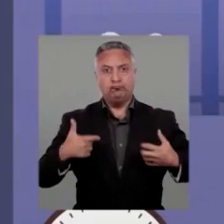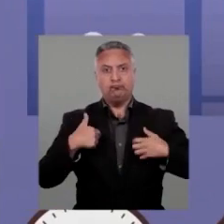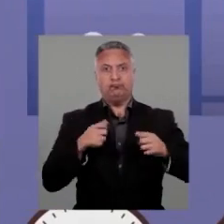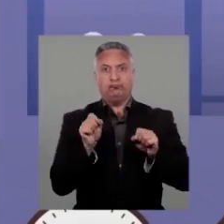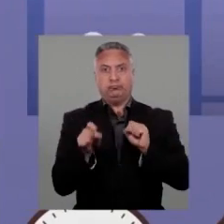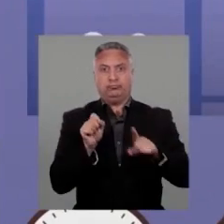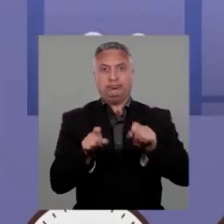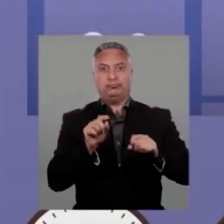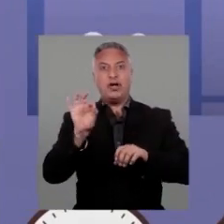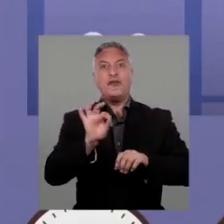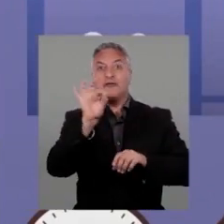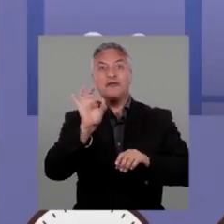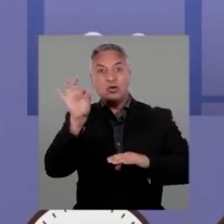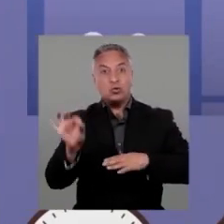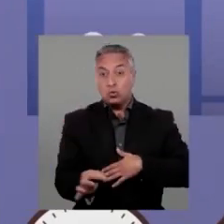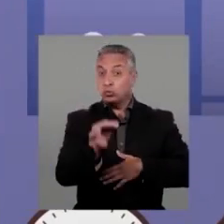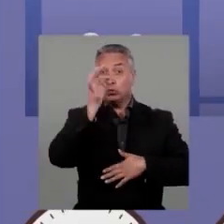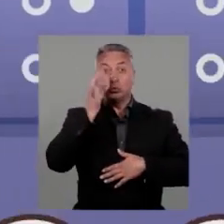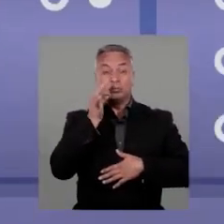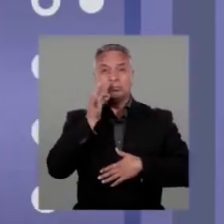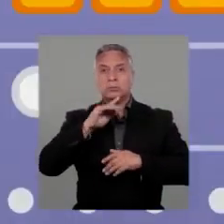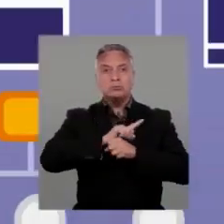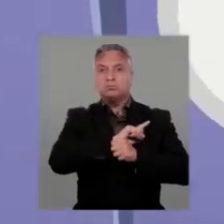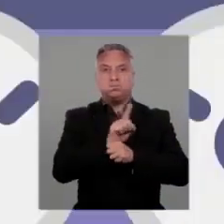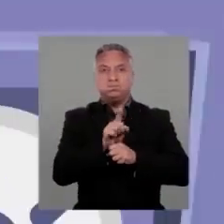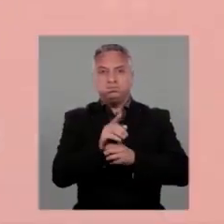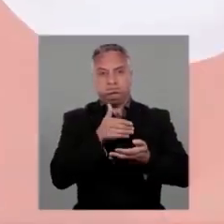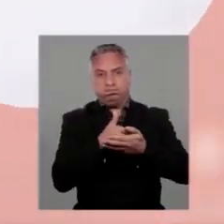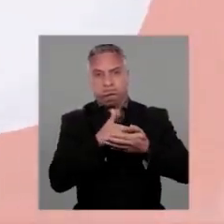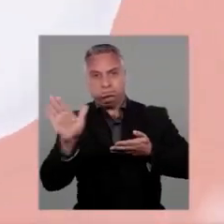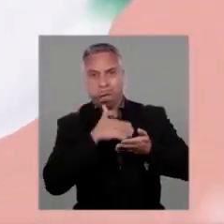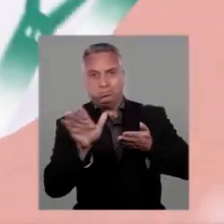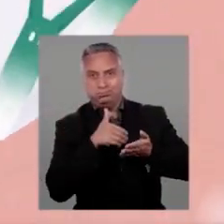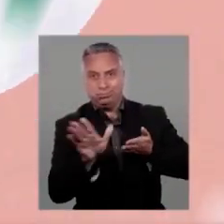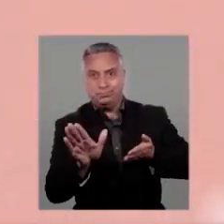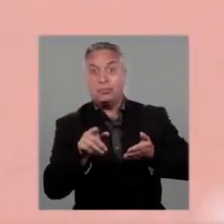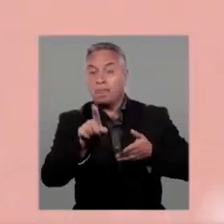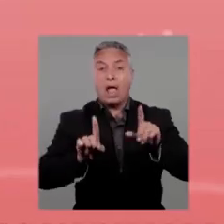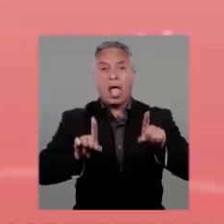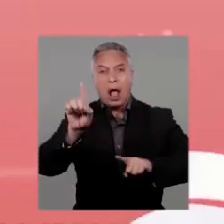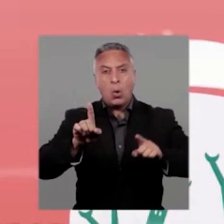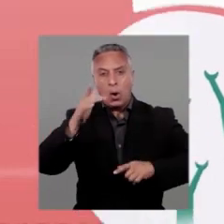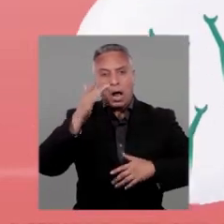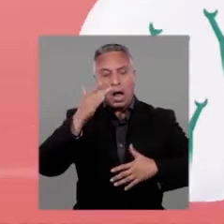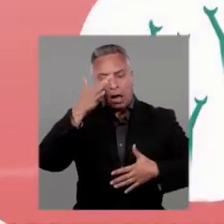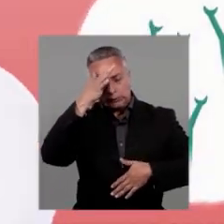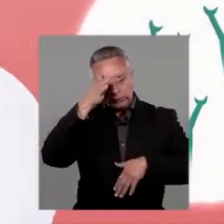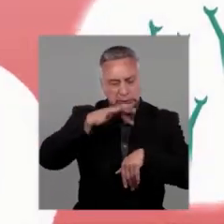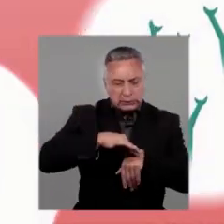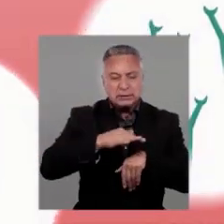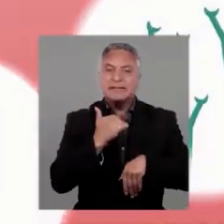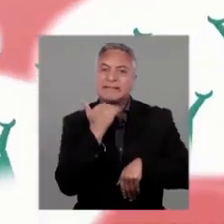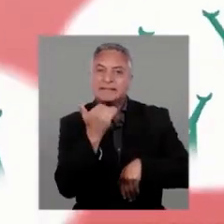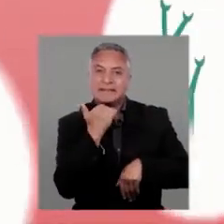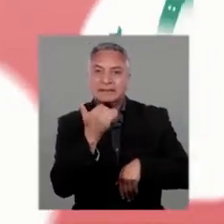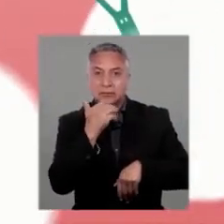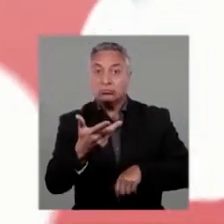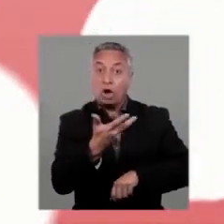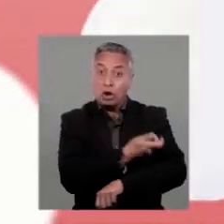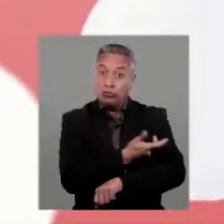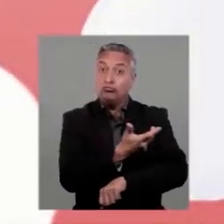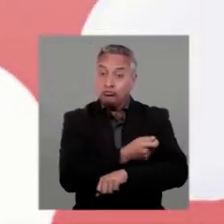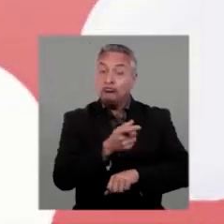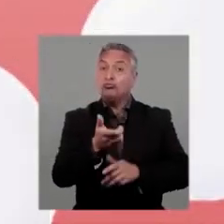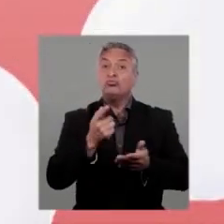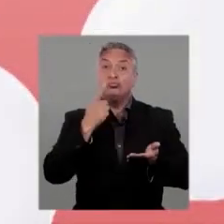estarán listos y el virus será eliminado rápidamente. Algunas personas presentarán síntomas leves, pero todas las vacunas aprobadas aseguran